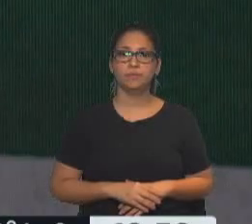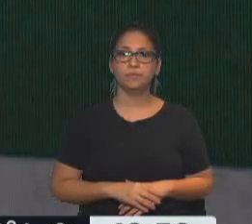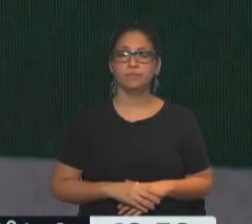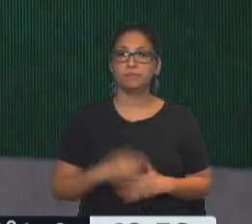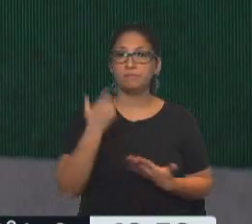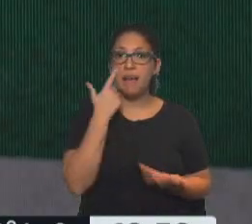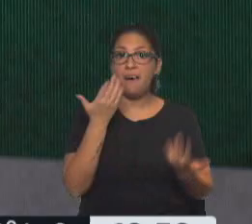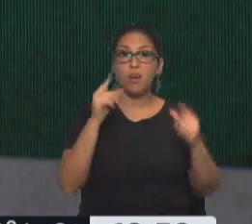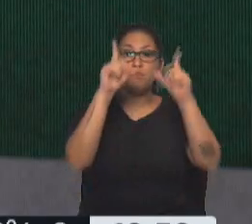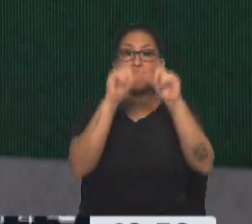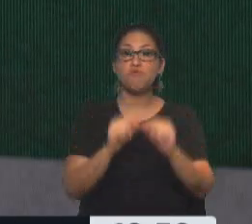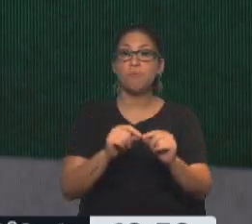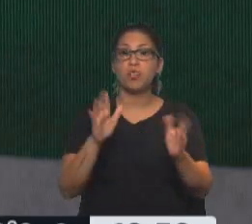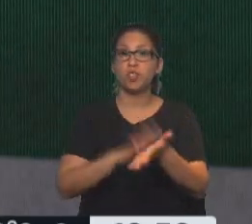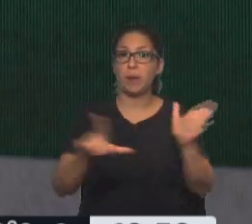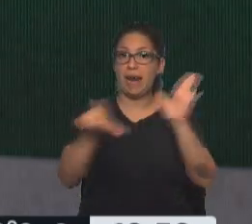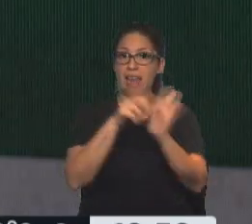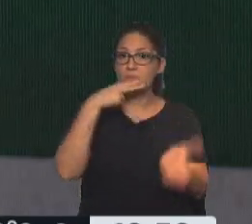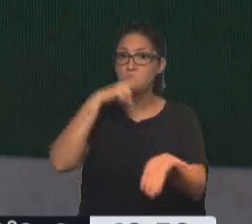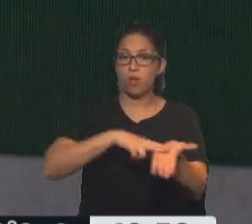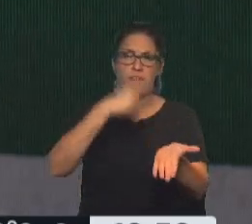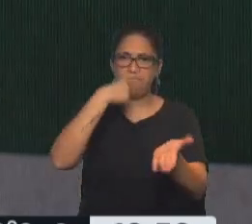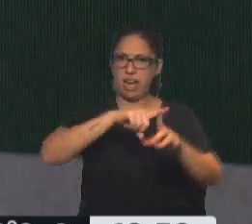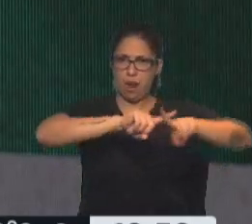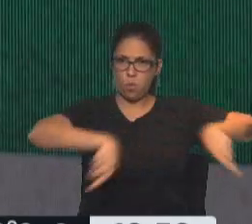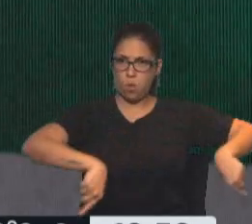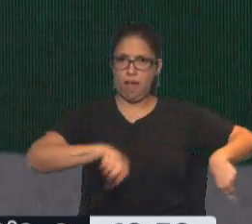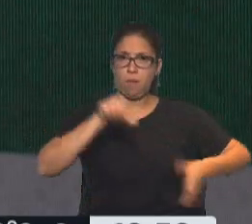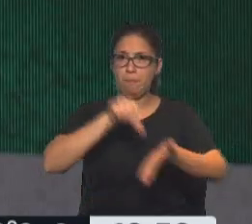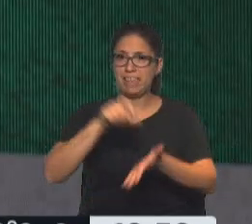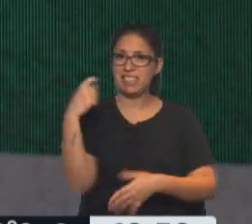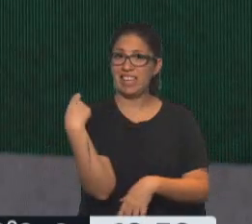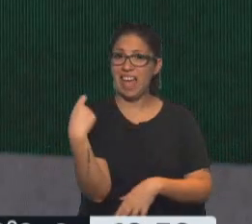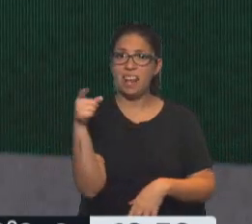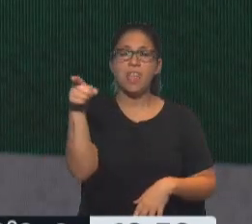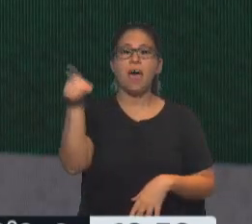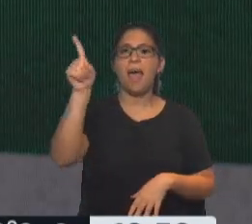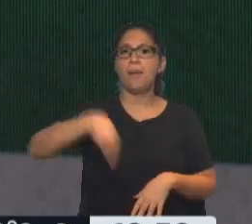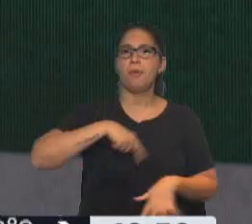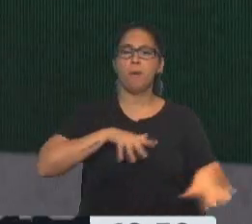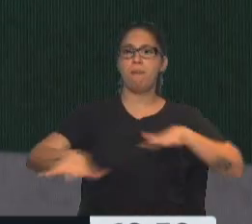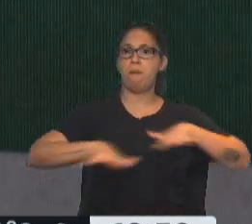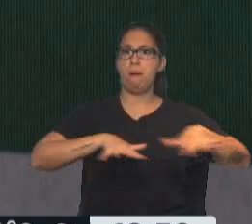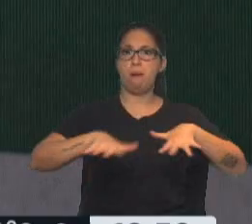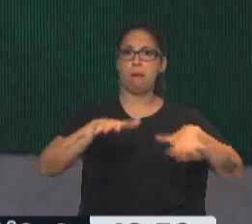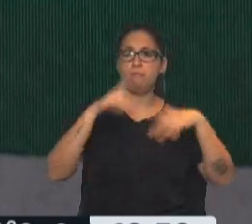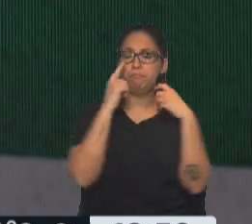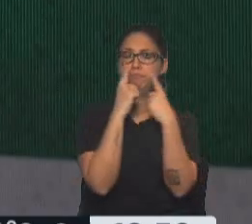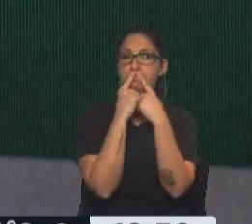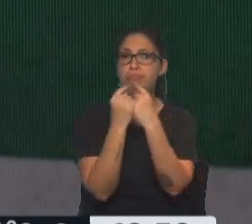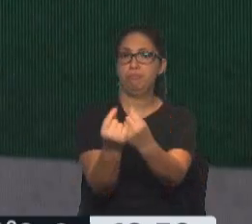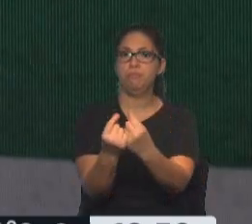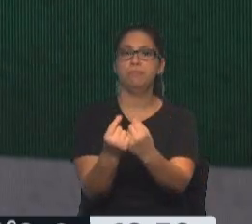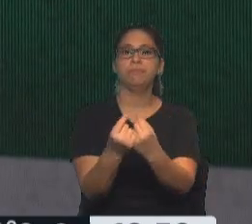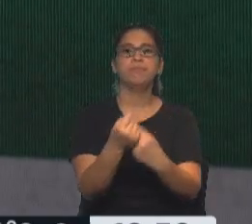Veamos ya mismo los números de esta ley impositiva que finalmente no se implementó en Kenia y que generó lo que veíamos recién, estas imágenes del horror. A